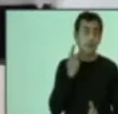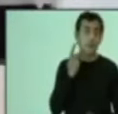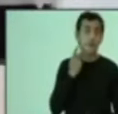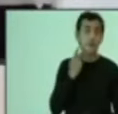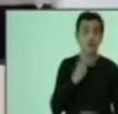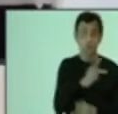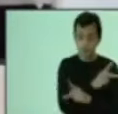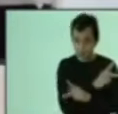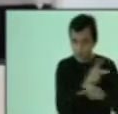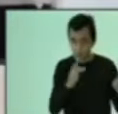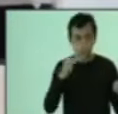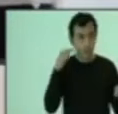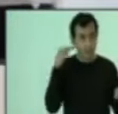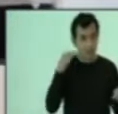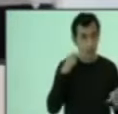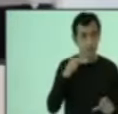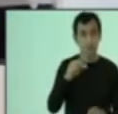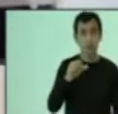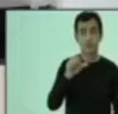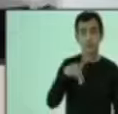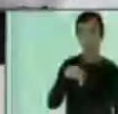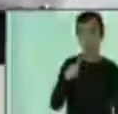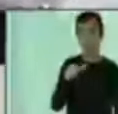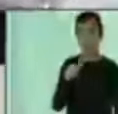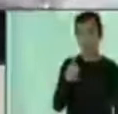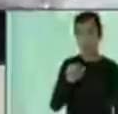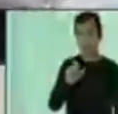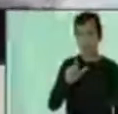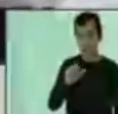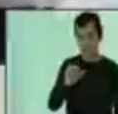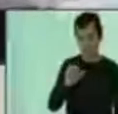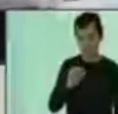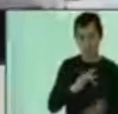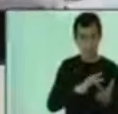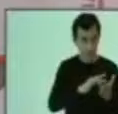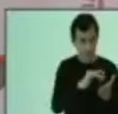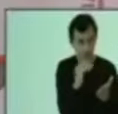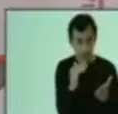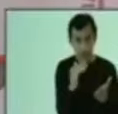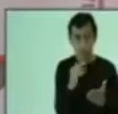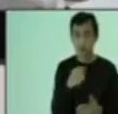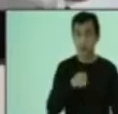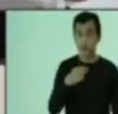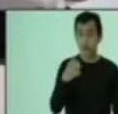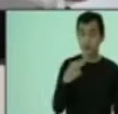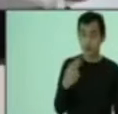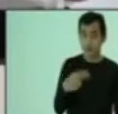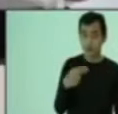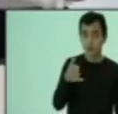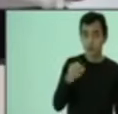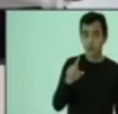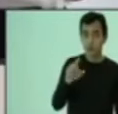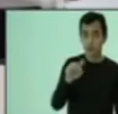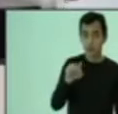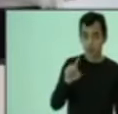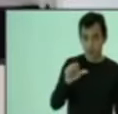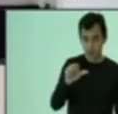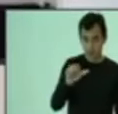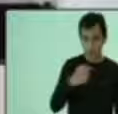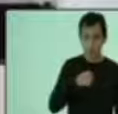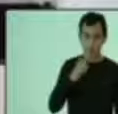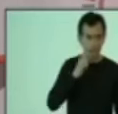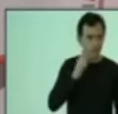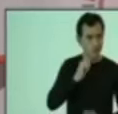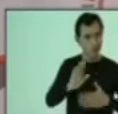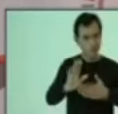del Valle Toca. Adelante. Muchas gracias y buen día para todos. Soy Yolanda Nayeli del Valle Toca, soy una mujer